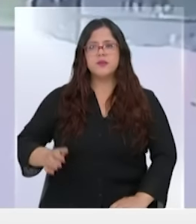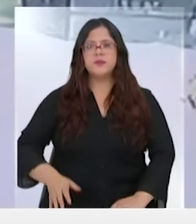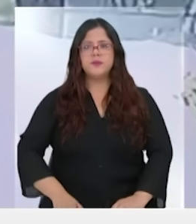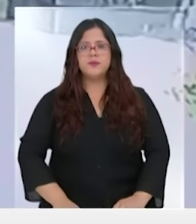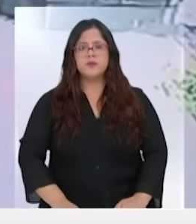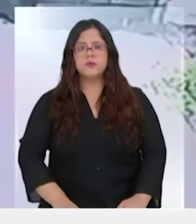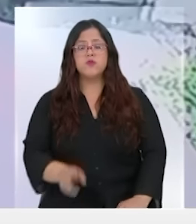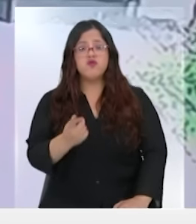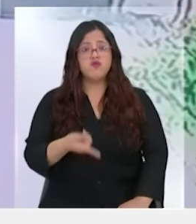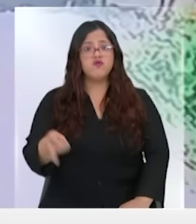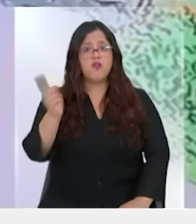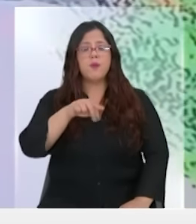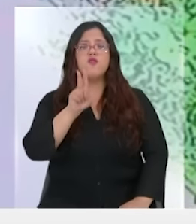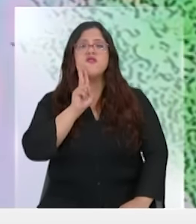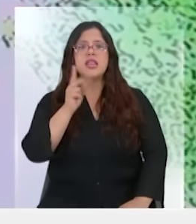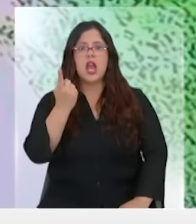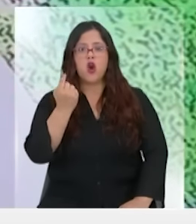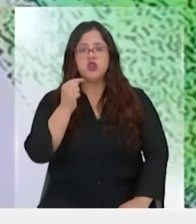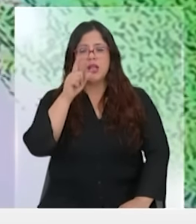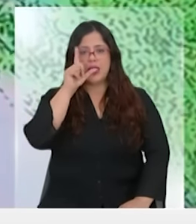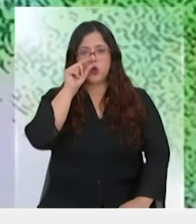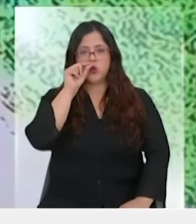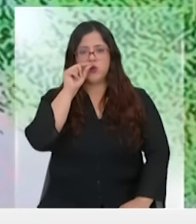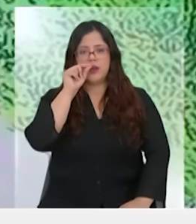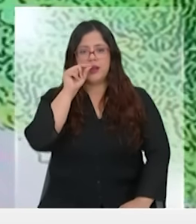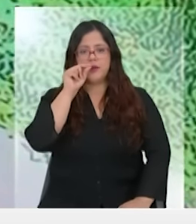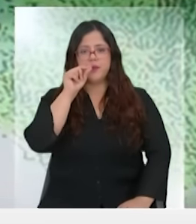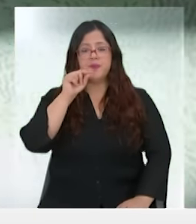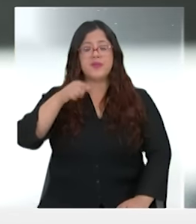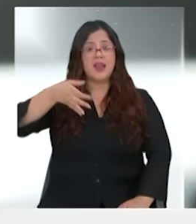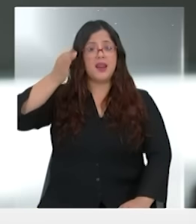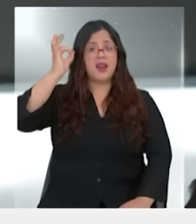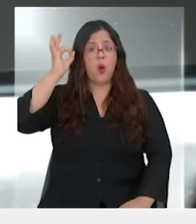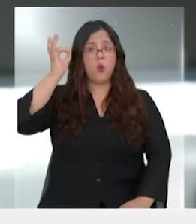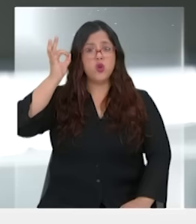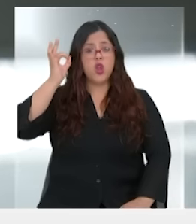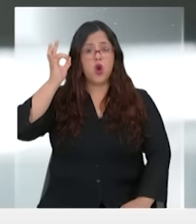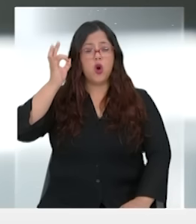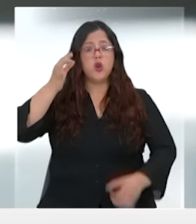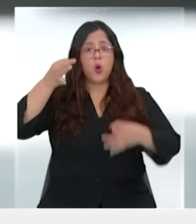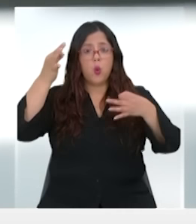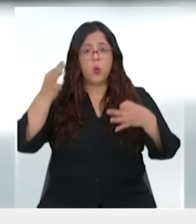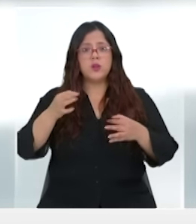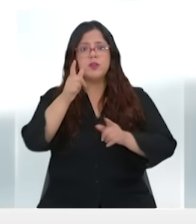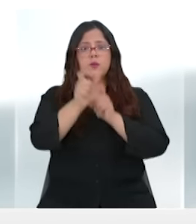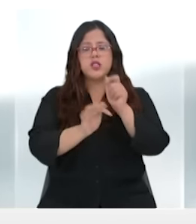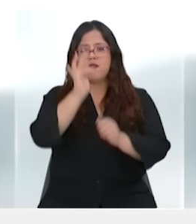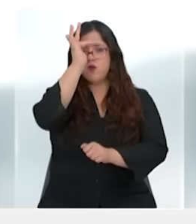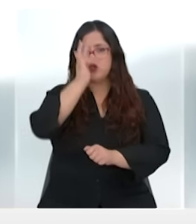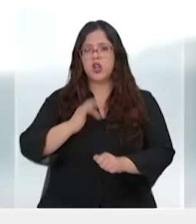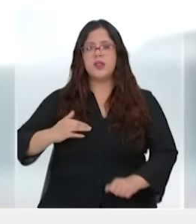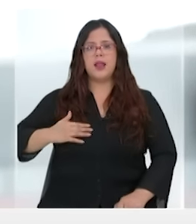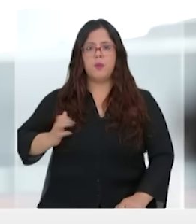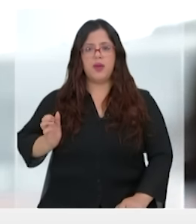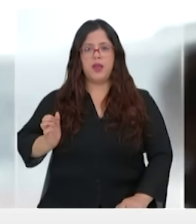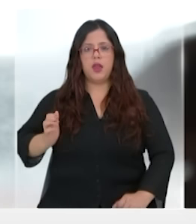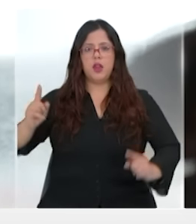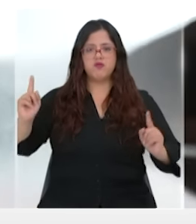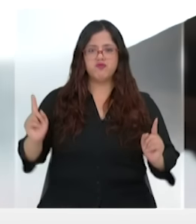Pero volvamos al viernes 11 de octubre, a la reunión que Monsalve sostuvo con altos funcionarios de la PDI.